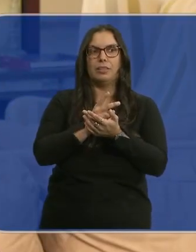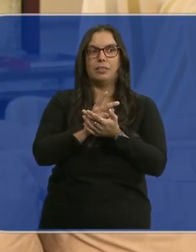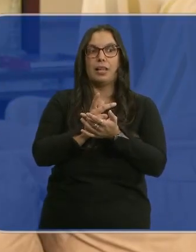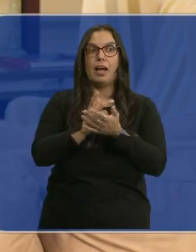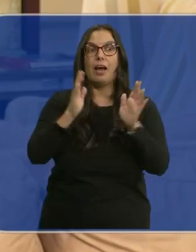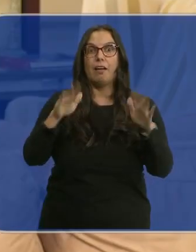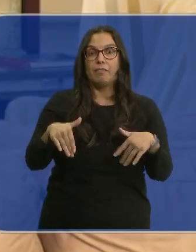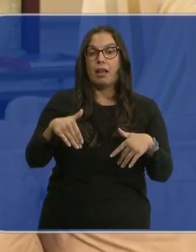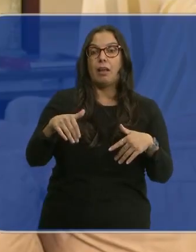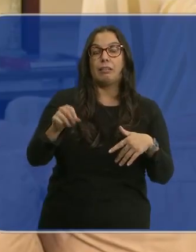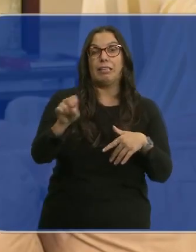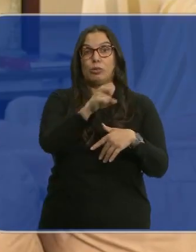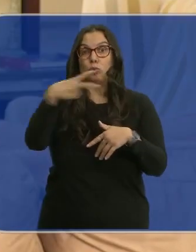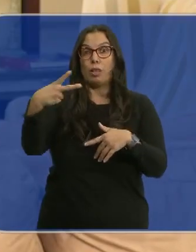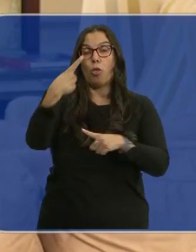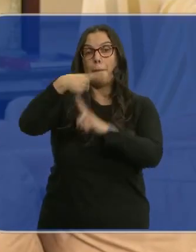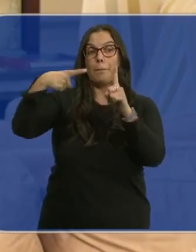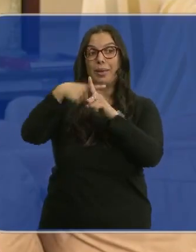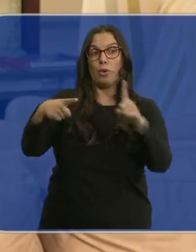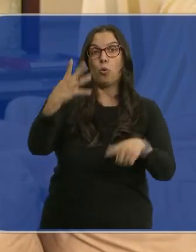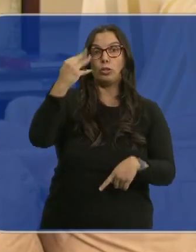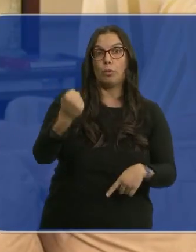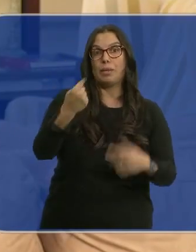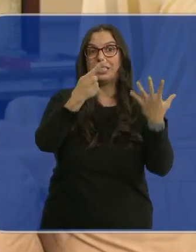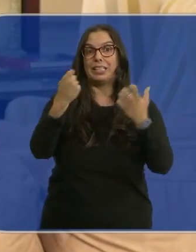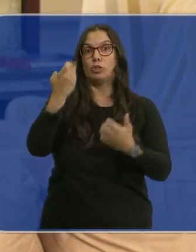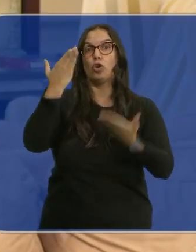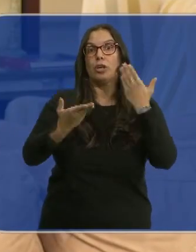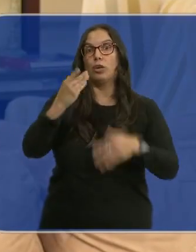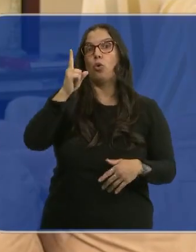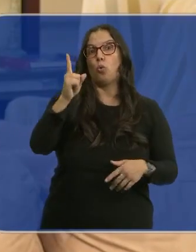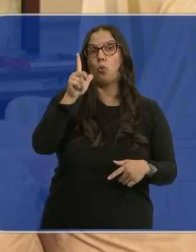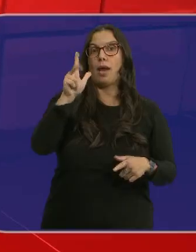agricultores. Y si hablamos de rendimiento, el rendimiento medio ha sido de 4.600 kilos por hectárea. 。